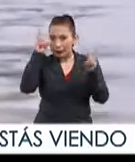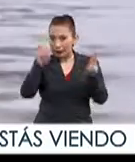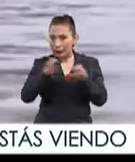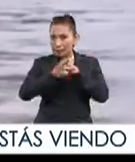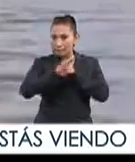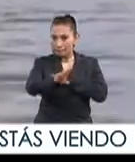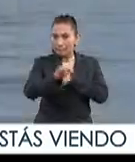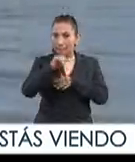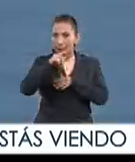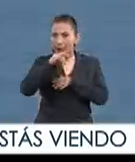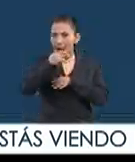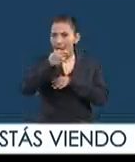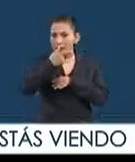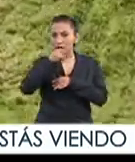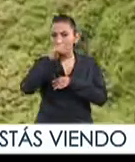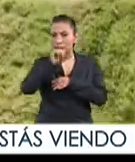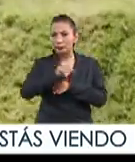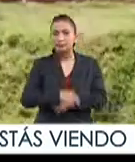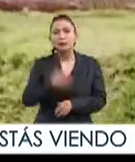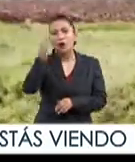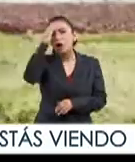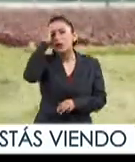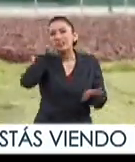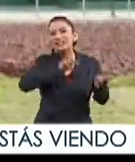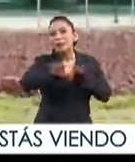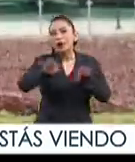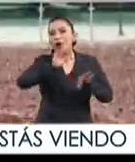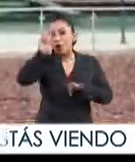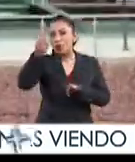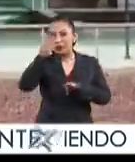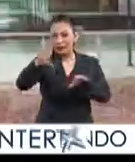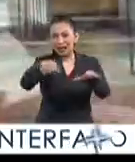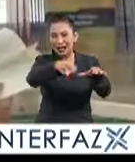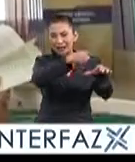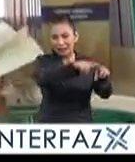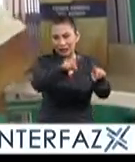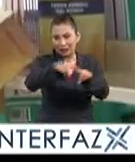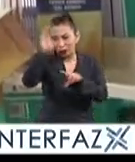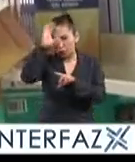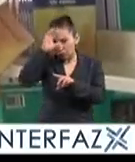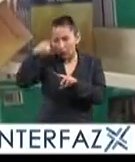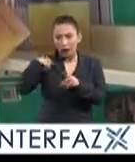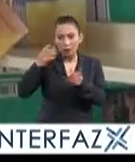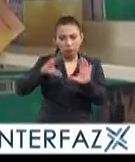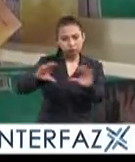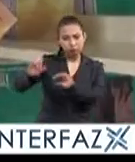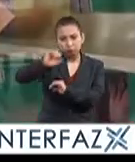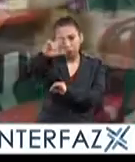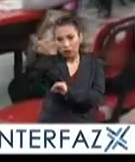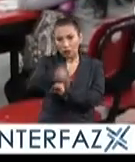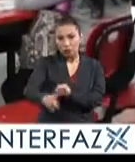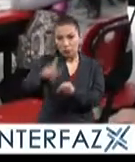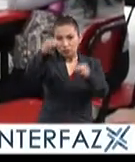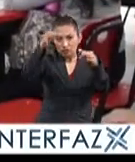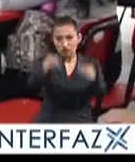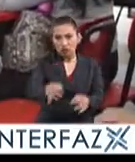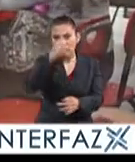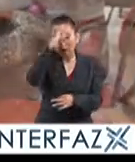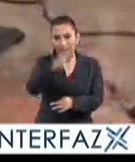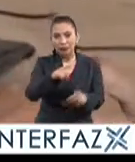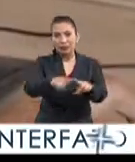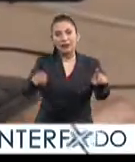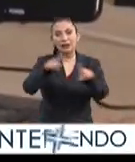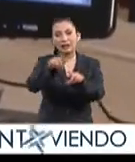de migración. Conoce la labor de las universidades interculturales que forman profesionistas de los pueblos autóctonos